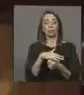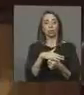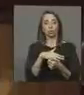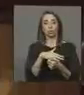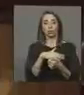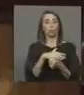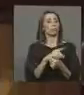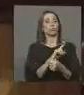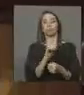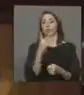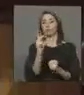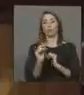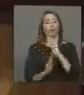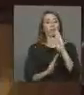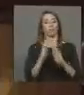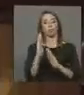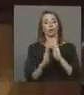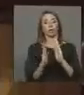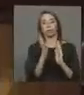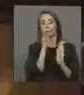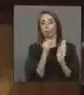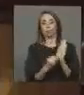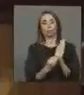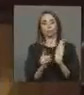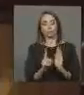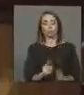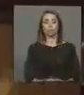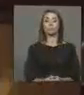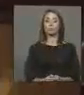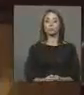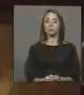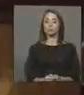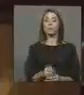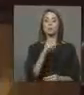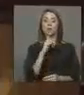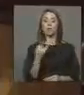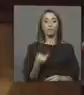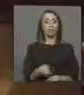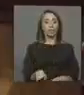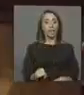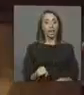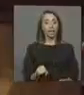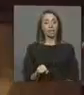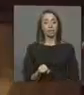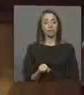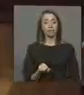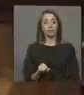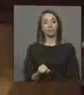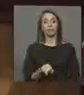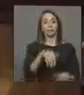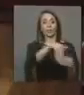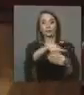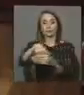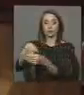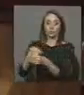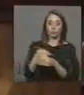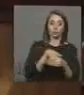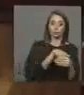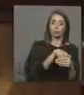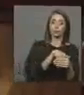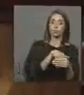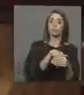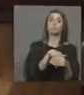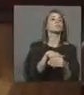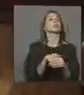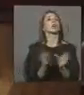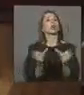está protegida o suficientemente prevista. Por tanto, finalmente, en la votación, compartiendo